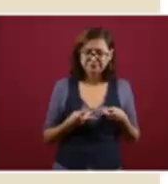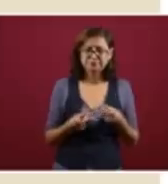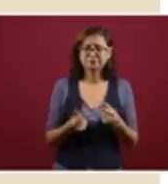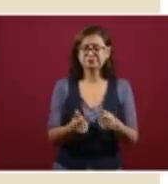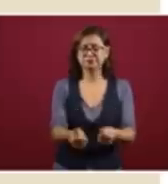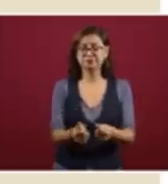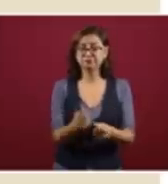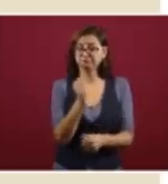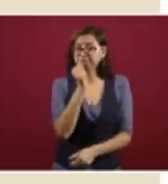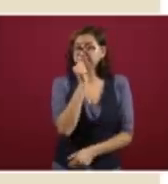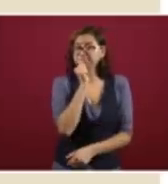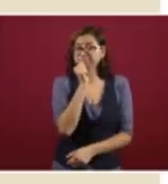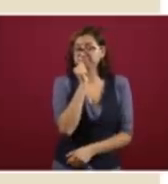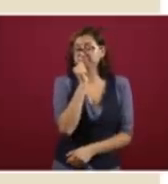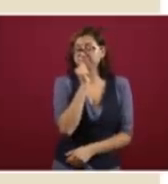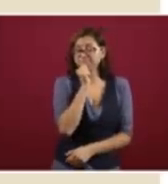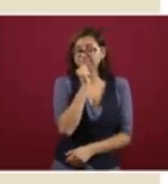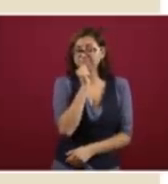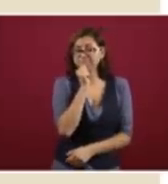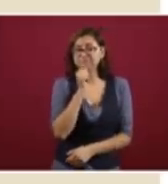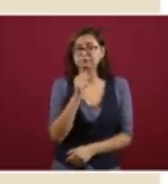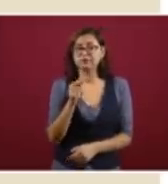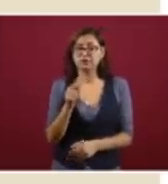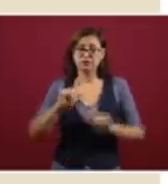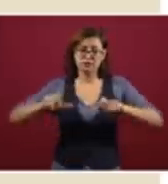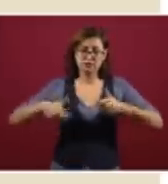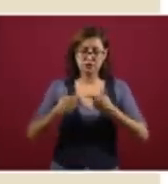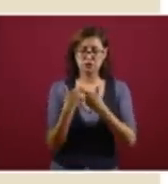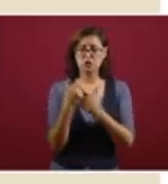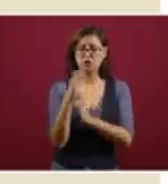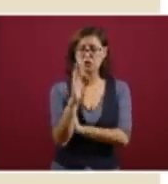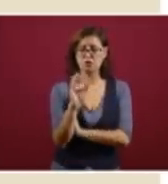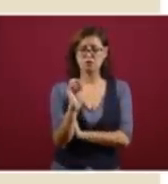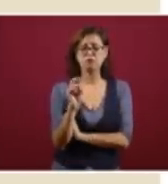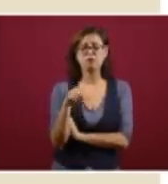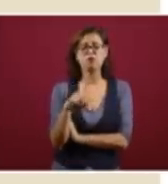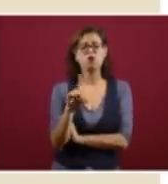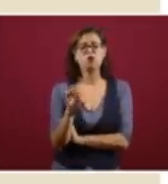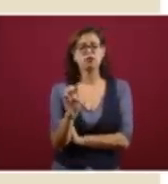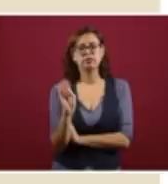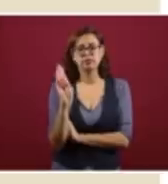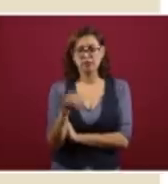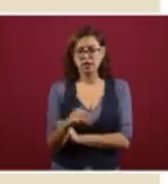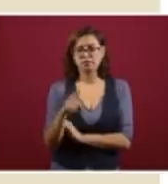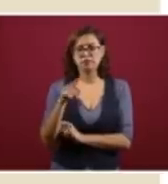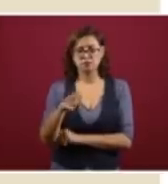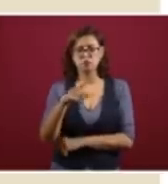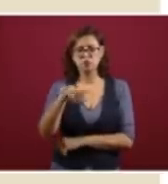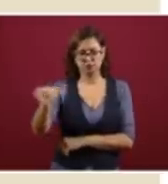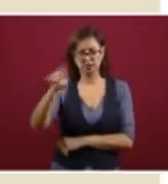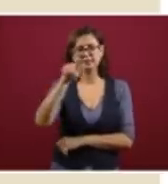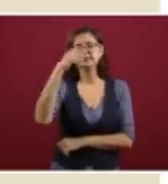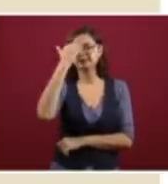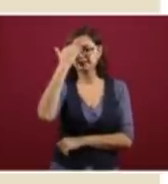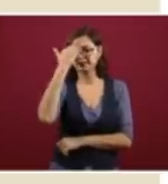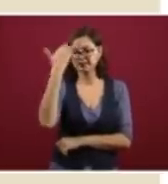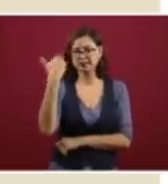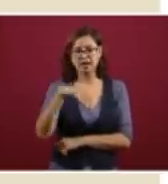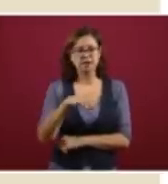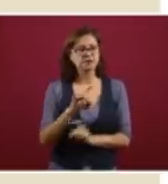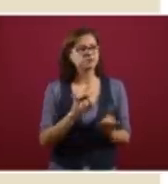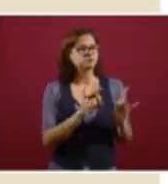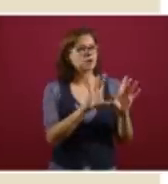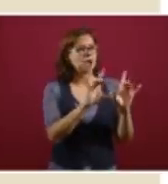aún no ejercidos del Fonden. Como ustedes saben, en el momento en que se hizo el levantamiento de daños,